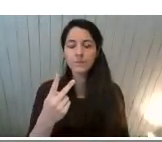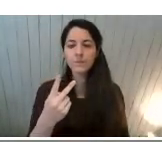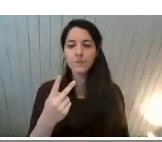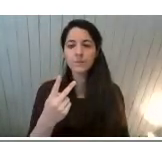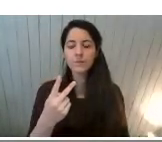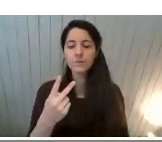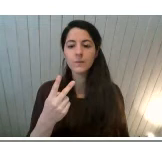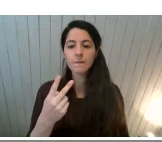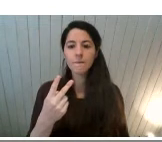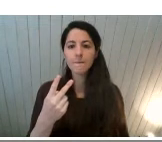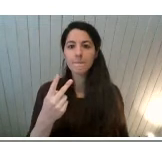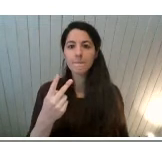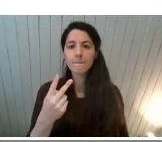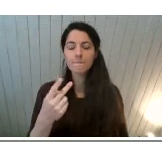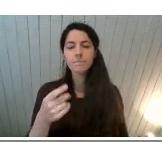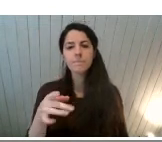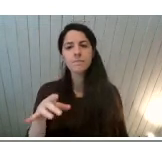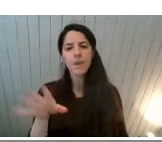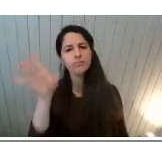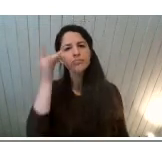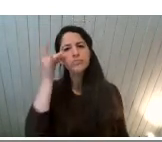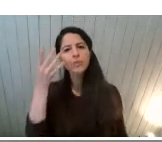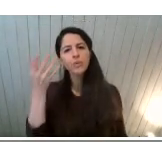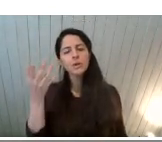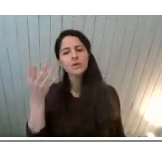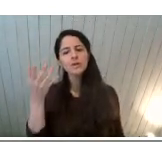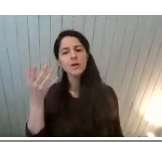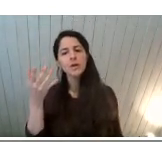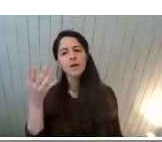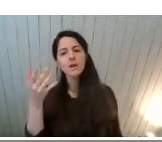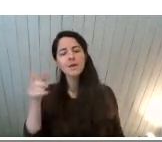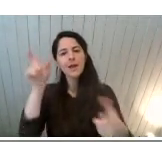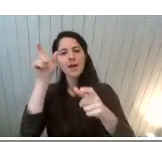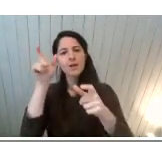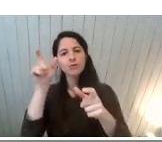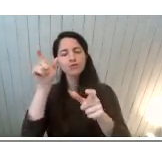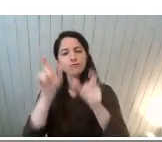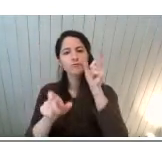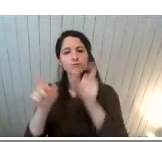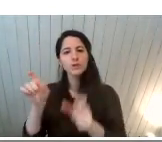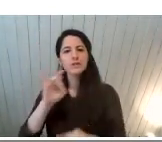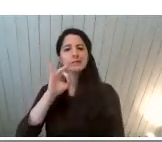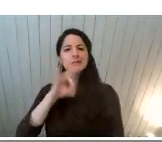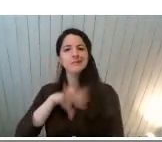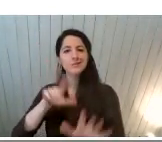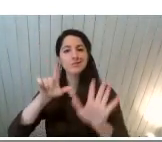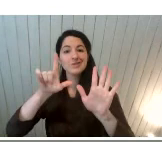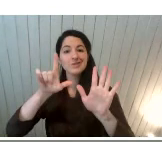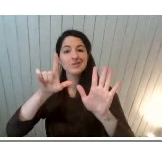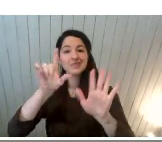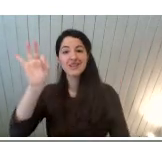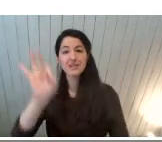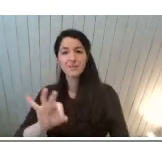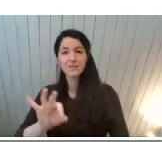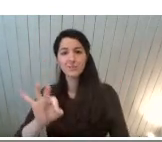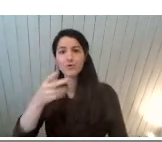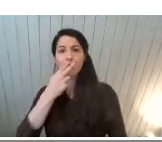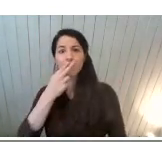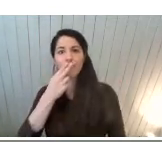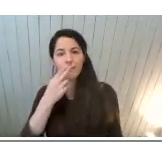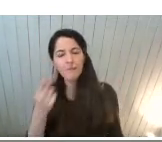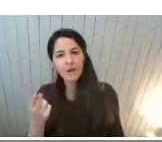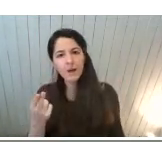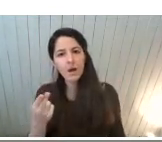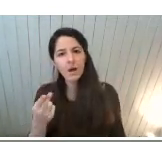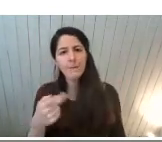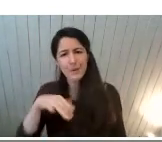se nota que una tercera parte de los chilenos fuman, sino que la mayoría que lo hace son los hombres.